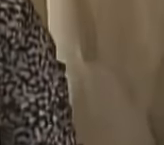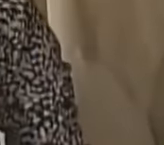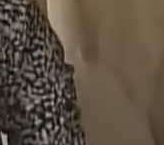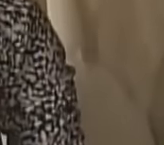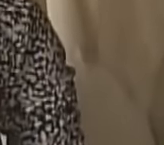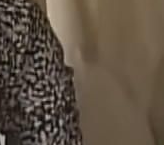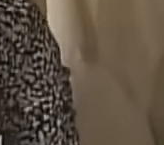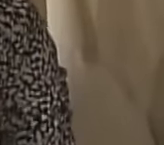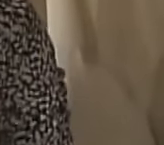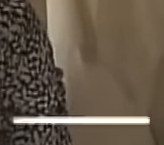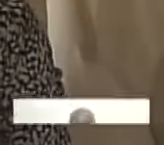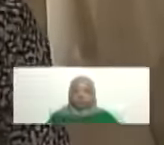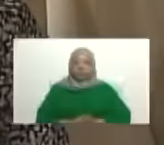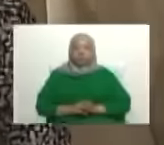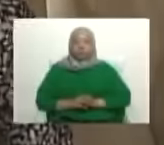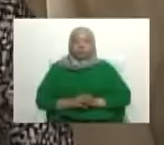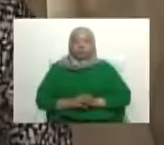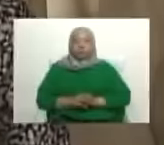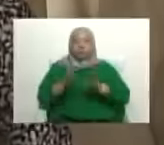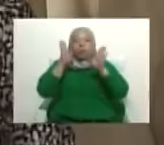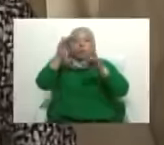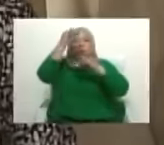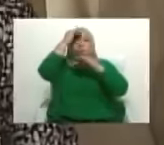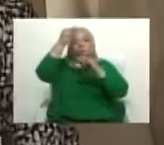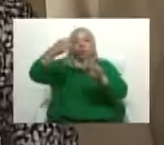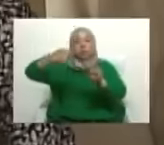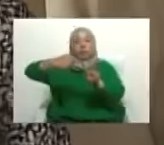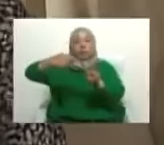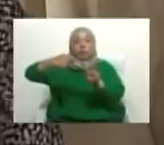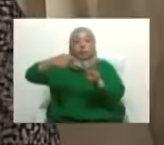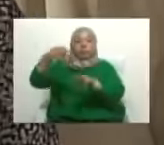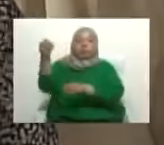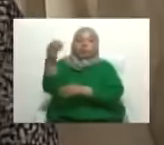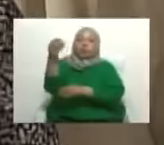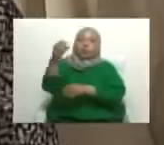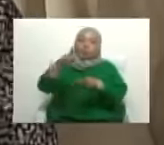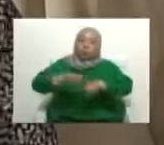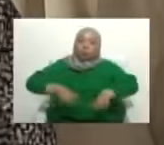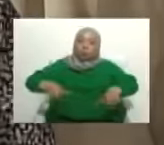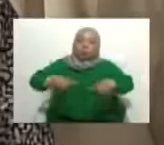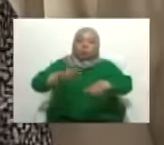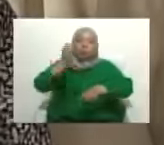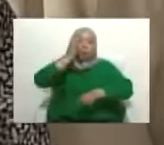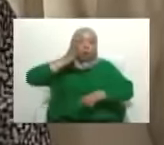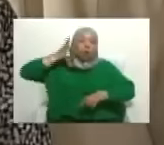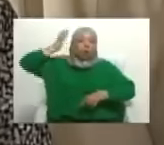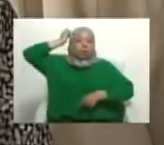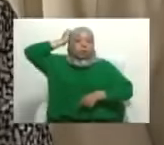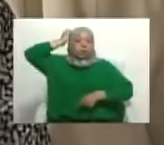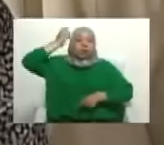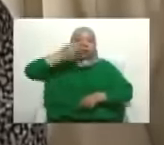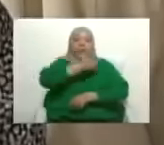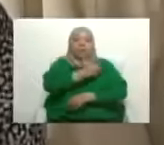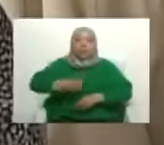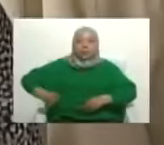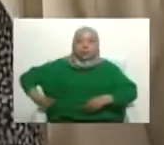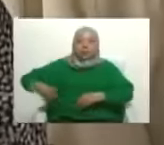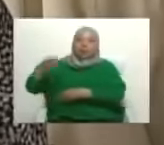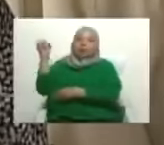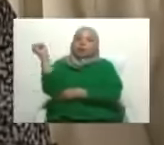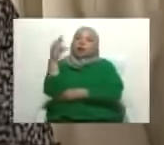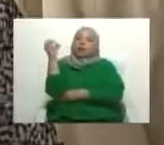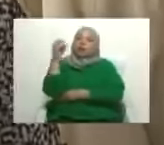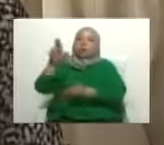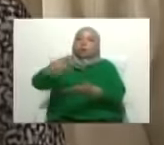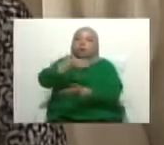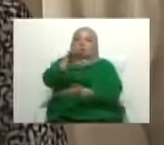Así es, saludos amigos de Venezolana de Televisión. El contacto lo establecemos desde el Salón Francisco de Miranda del Palacio Federal Legislativo, donde hasta ahora el presidente del Parlamento, doctor Jorge Rodríguez,